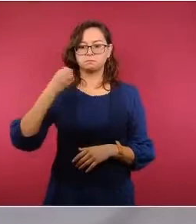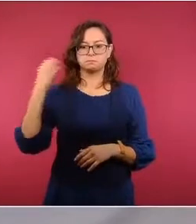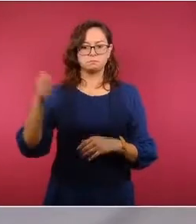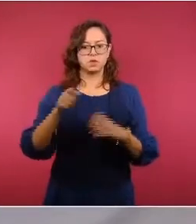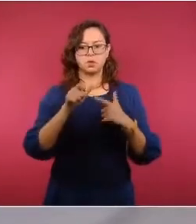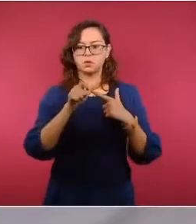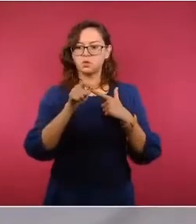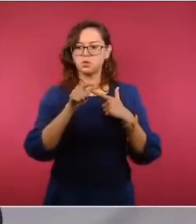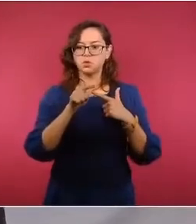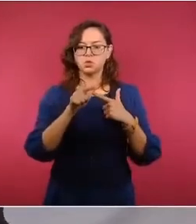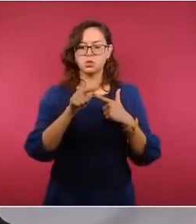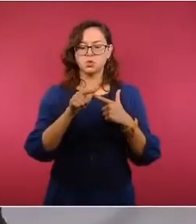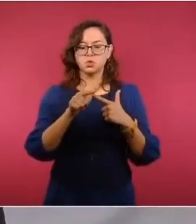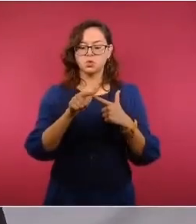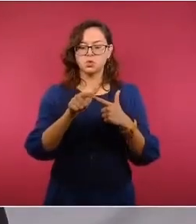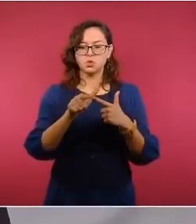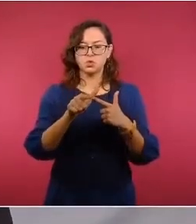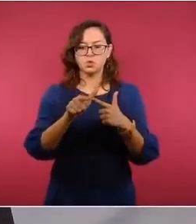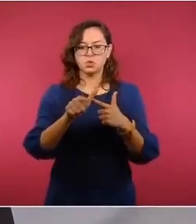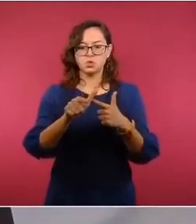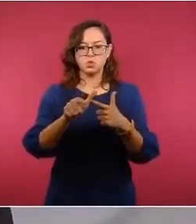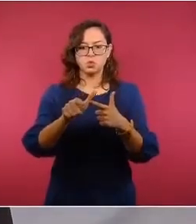porque cuando ya